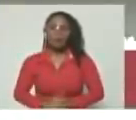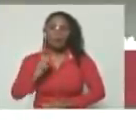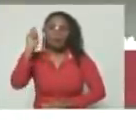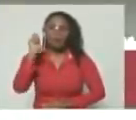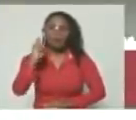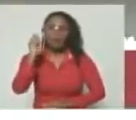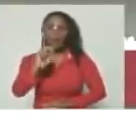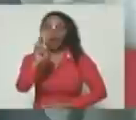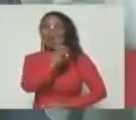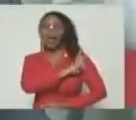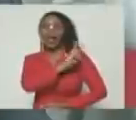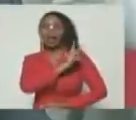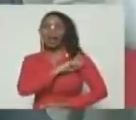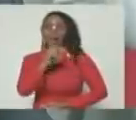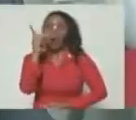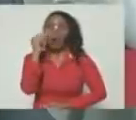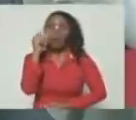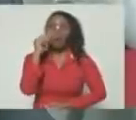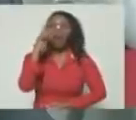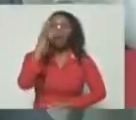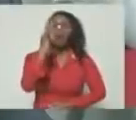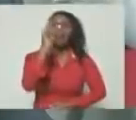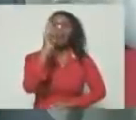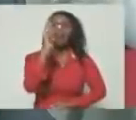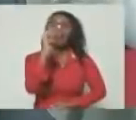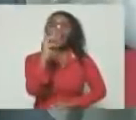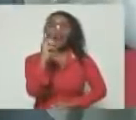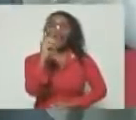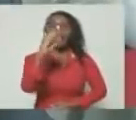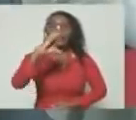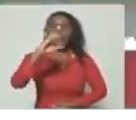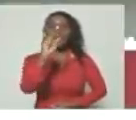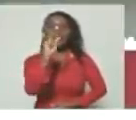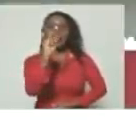diputado en jefe Francisco Torrealba del PSUV.